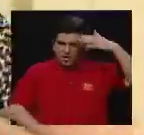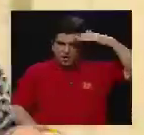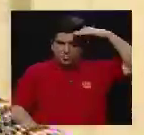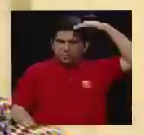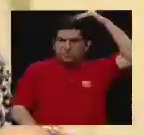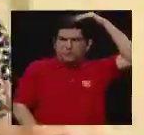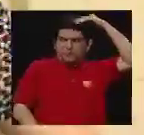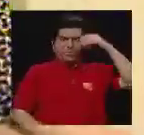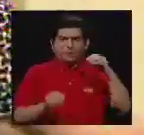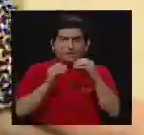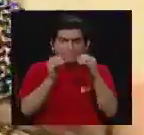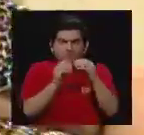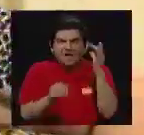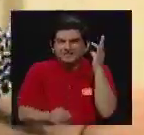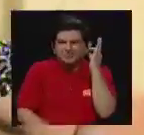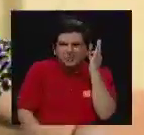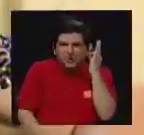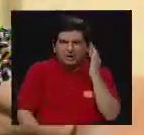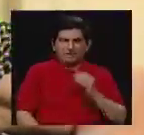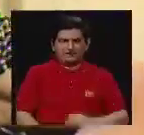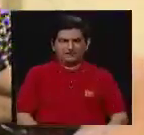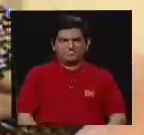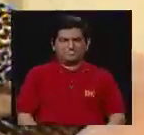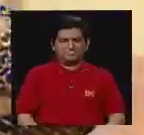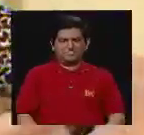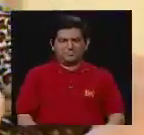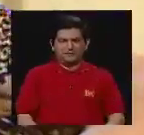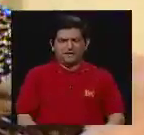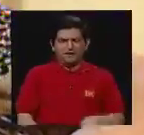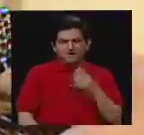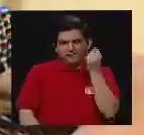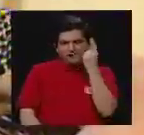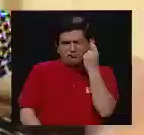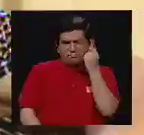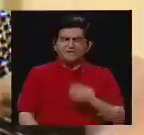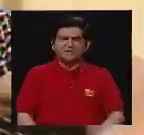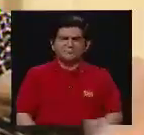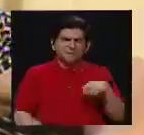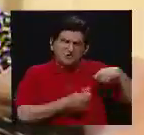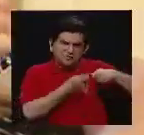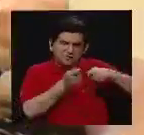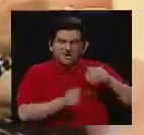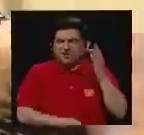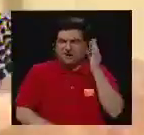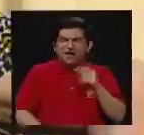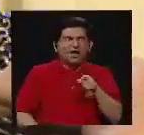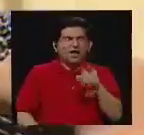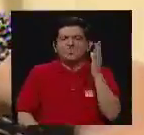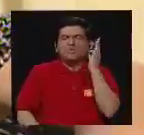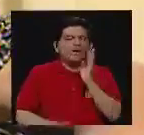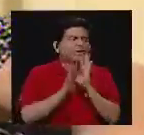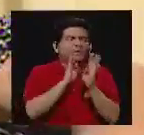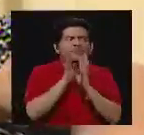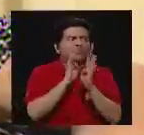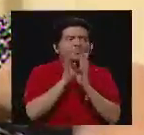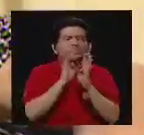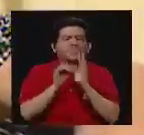una situación como esta, con más mujeres, y la interpretación que hacen los arqueólogos es mujeres